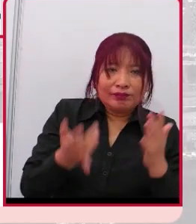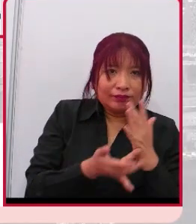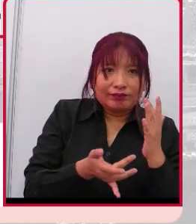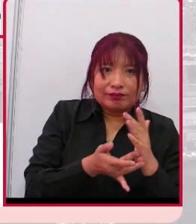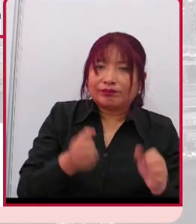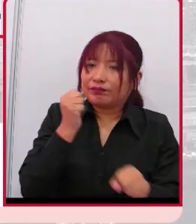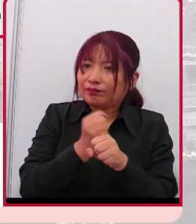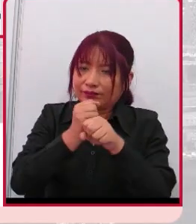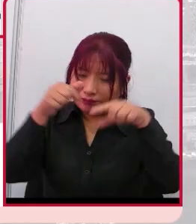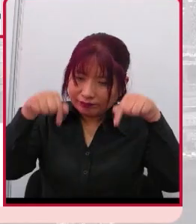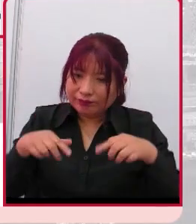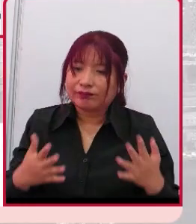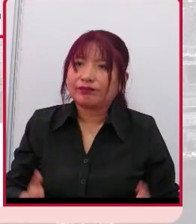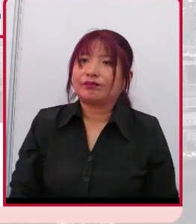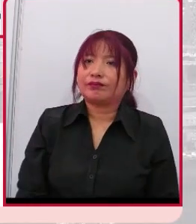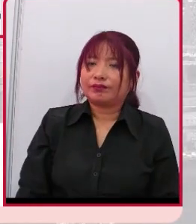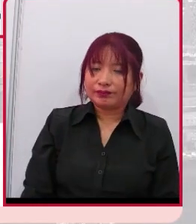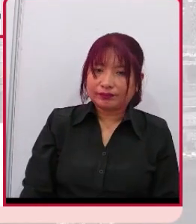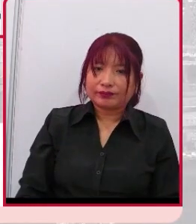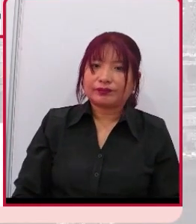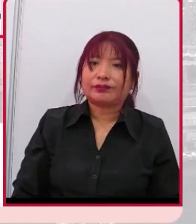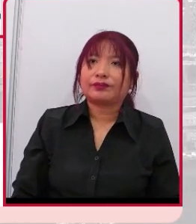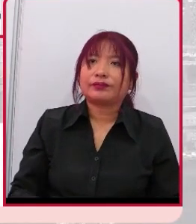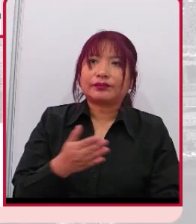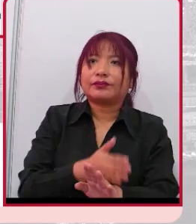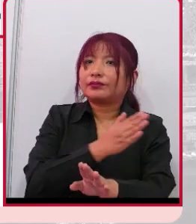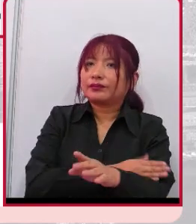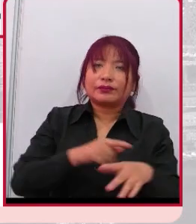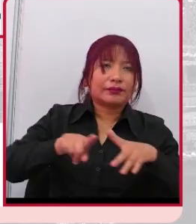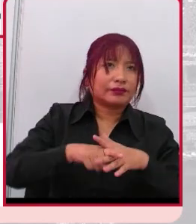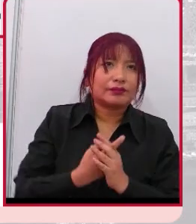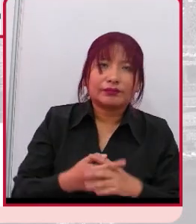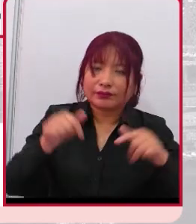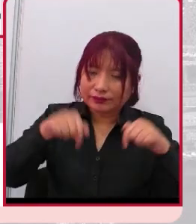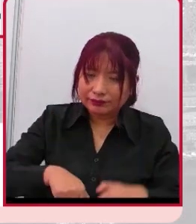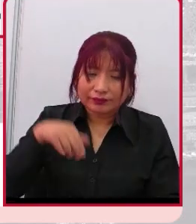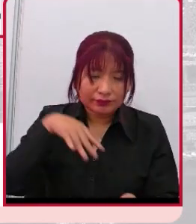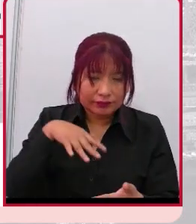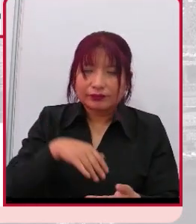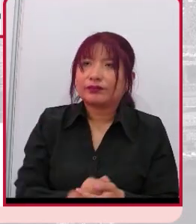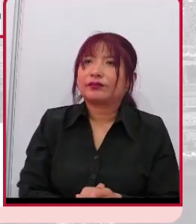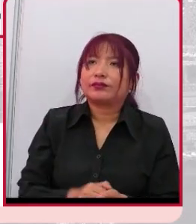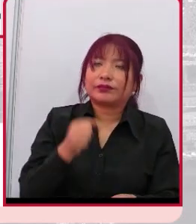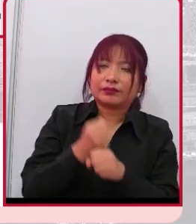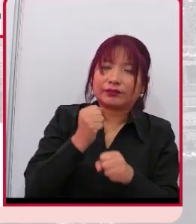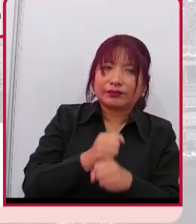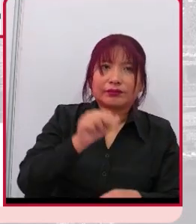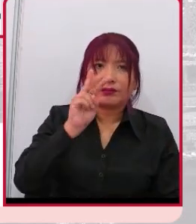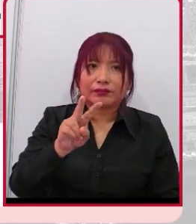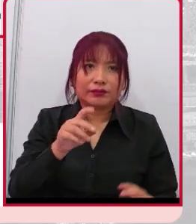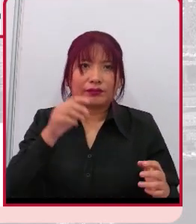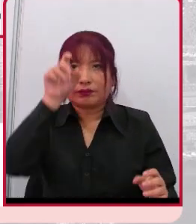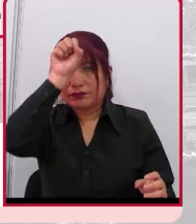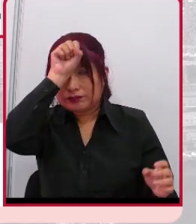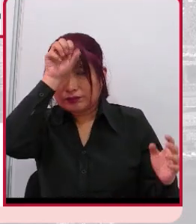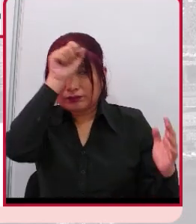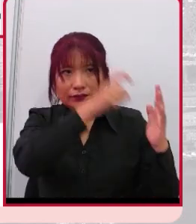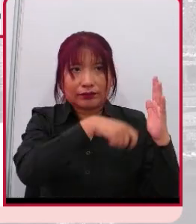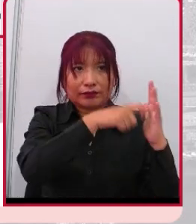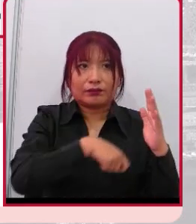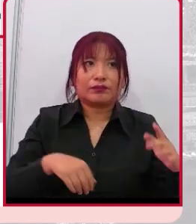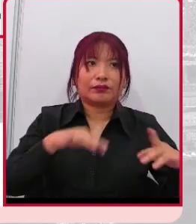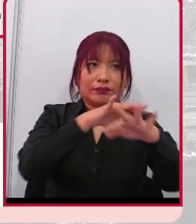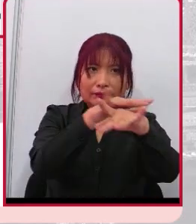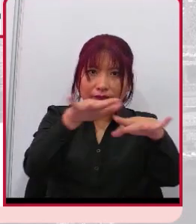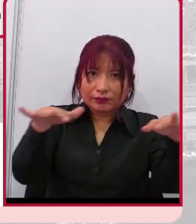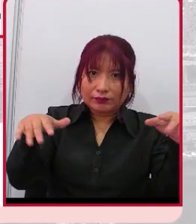como este. Brocal, hasta antes del inicio de este estudio, operaba con dos minas, Atajo Abierto y la mina